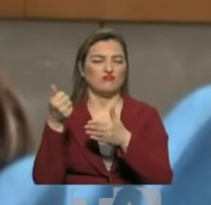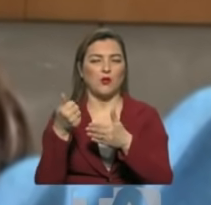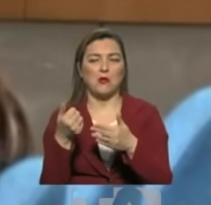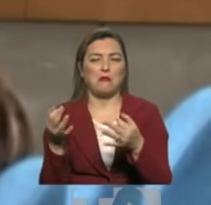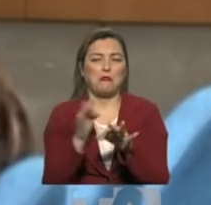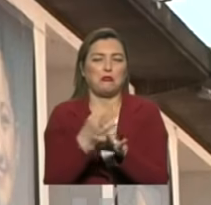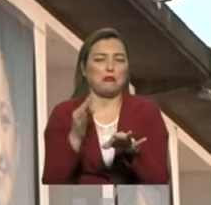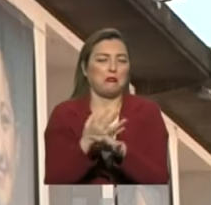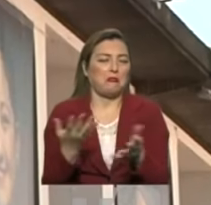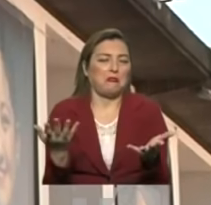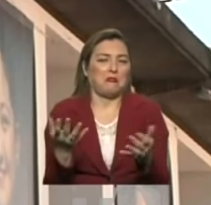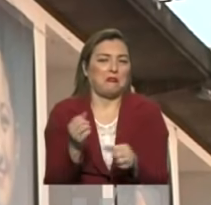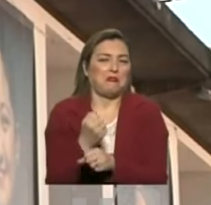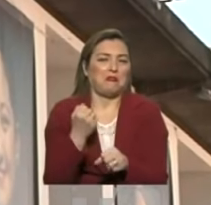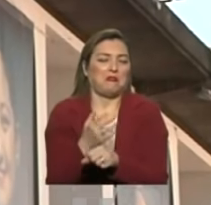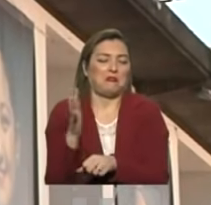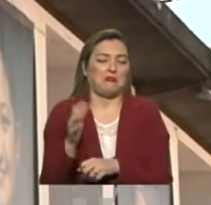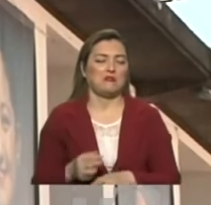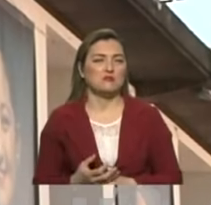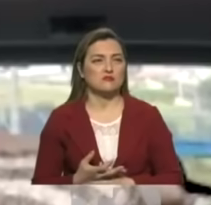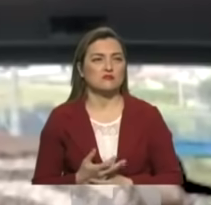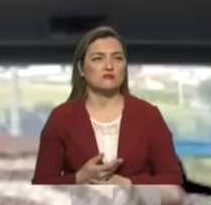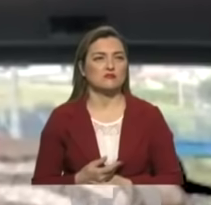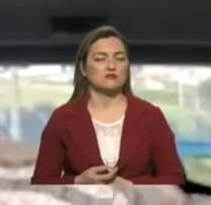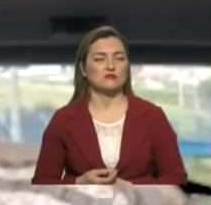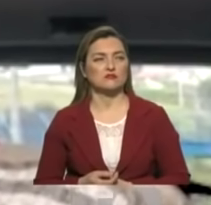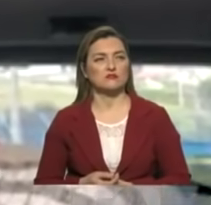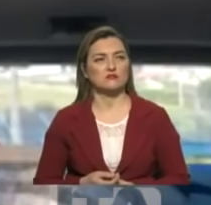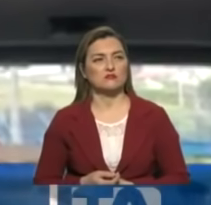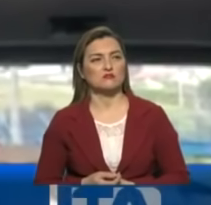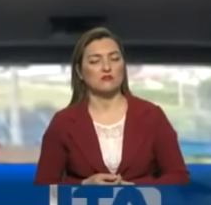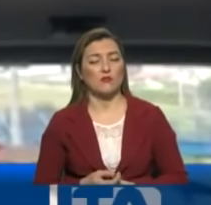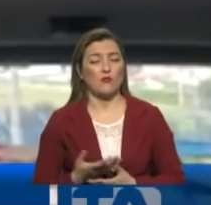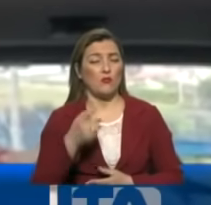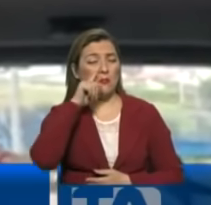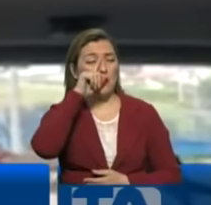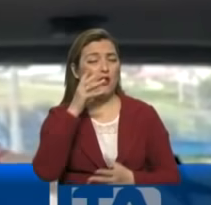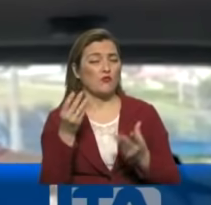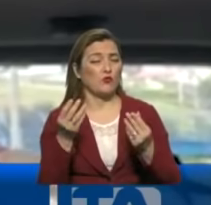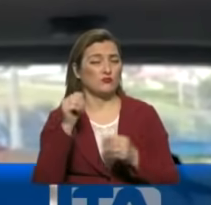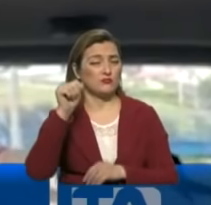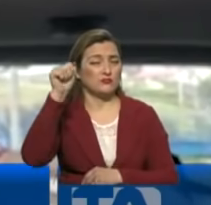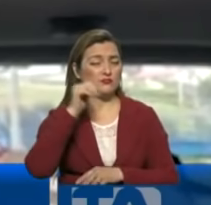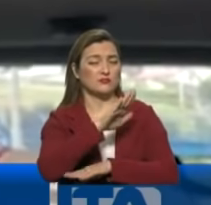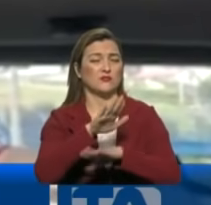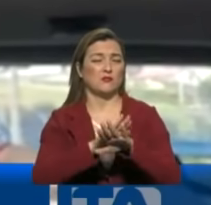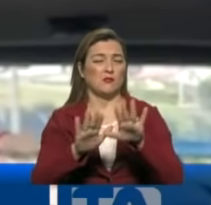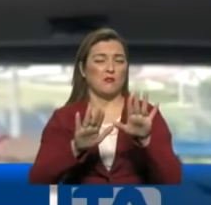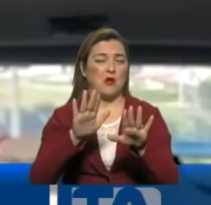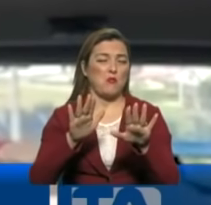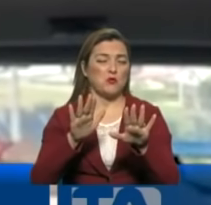porque no tienen claro cuál es su labor dentro del cabildo. Una cantidad de funcionarios, por ejemplo, ayer hablaba de más o